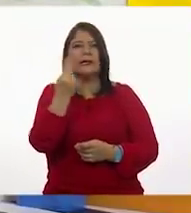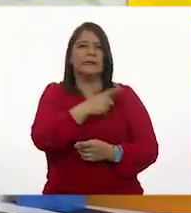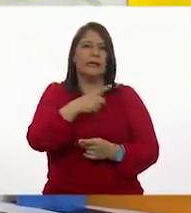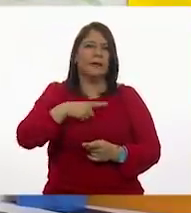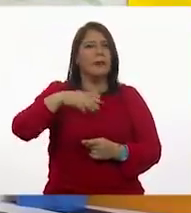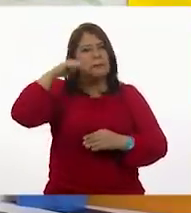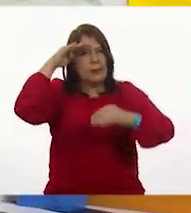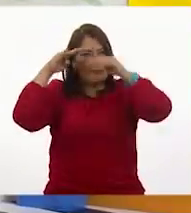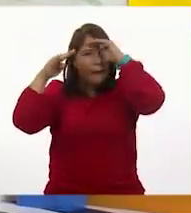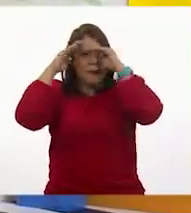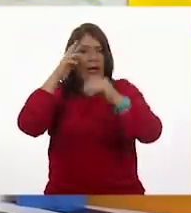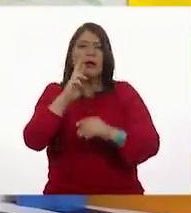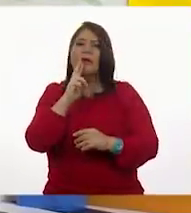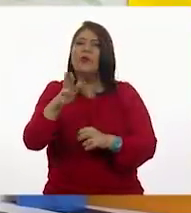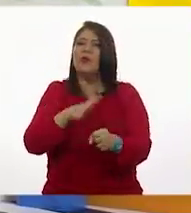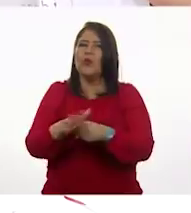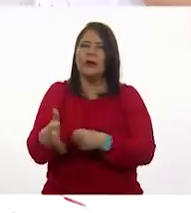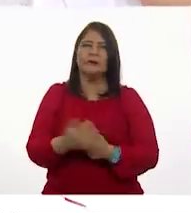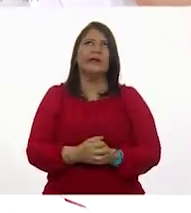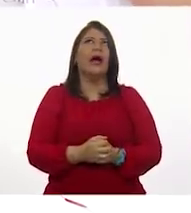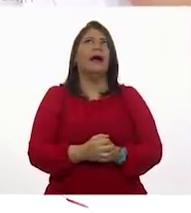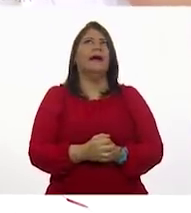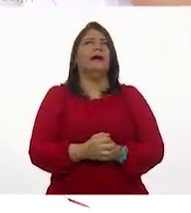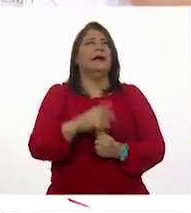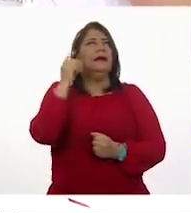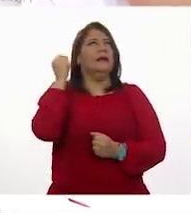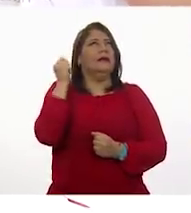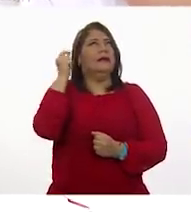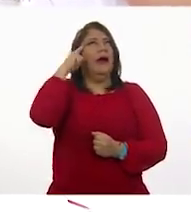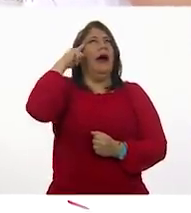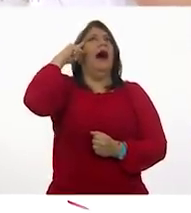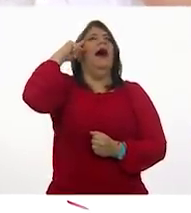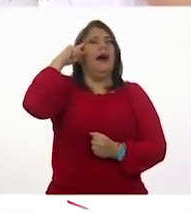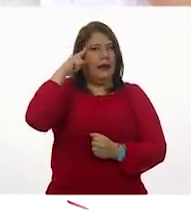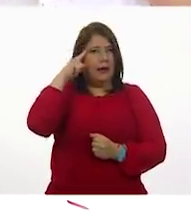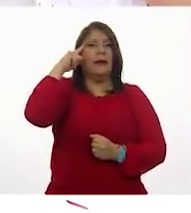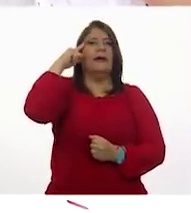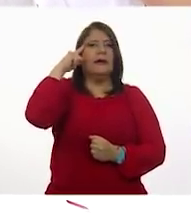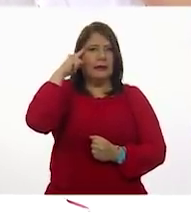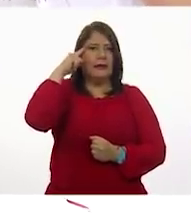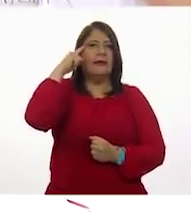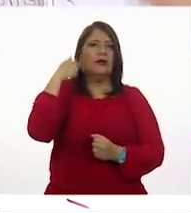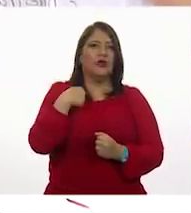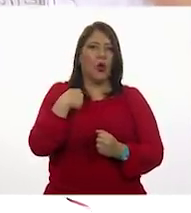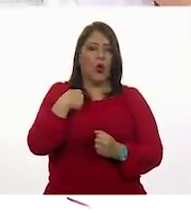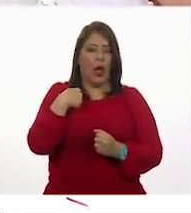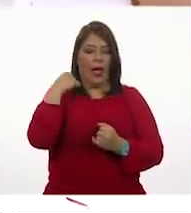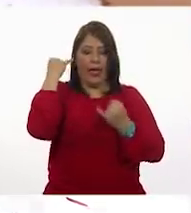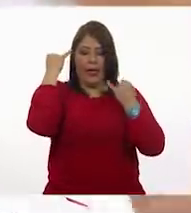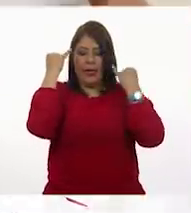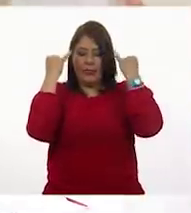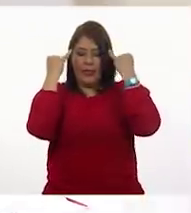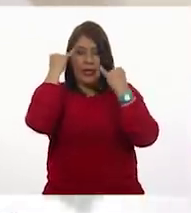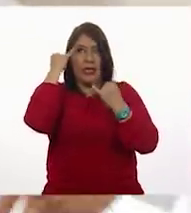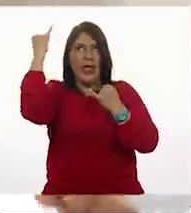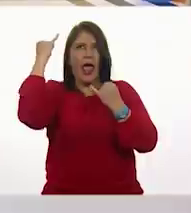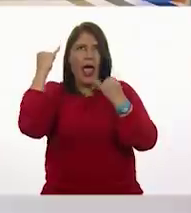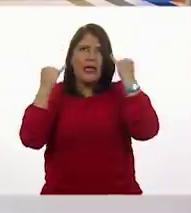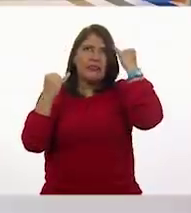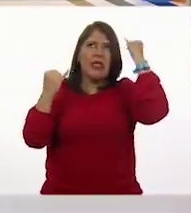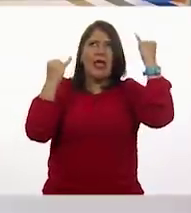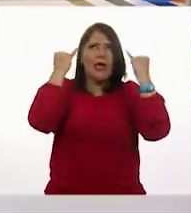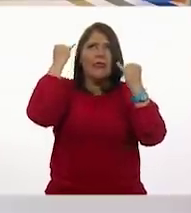bien la respuesta. Bueno, pues ya sé. Primero tenemos que organizar nuestras ideas. ¡Excelente,